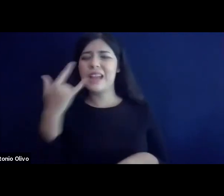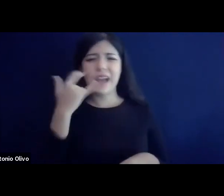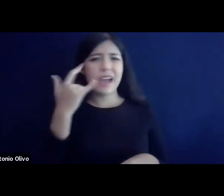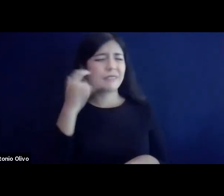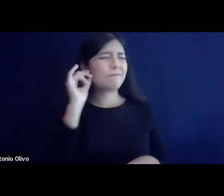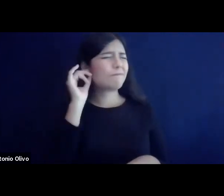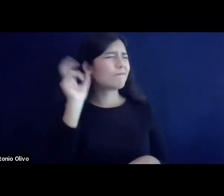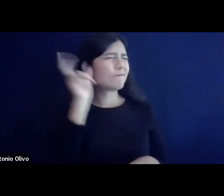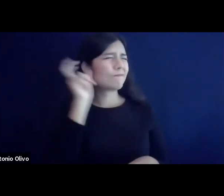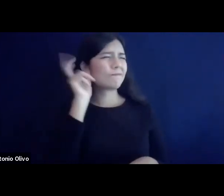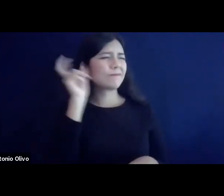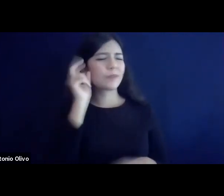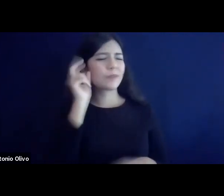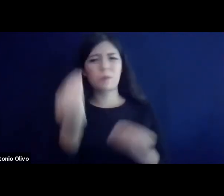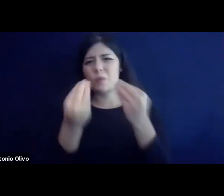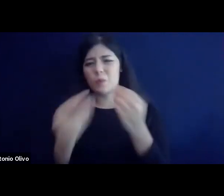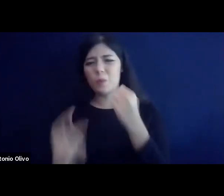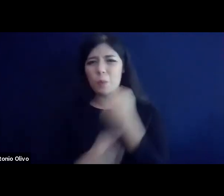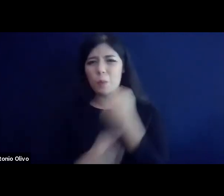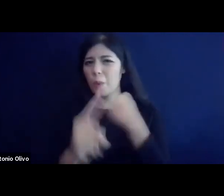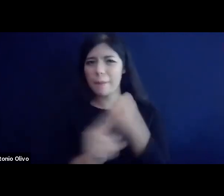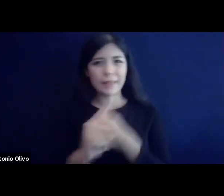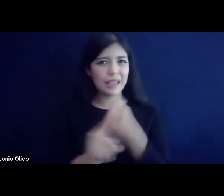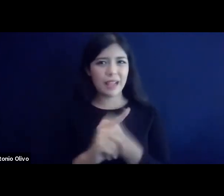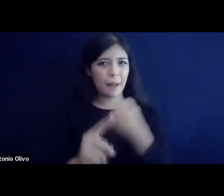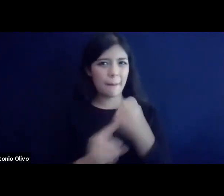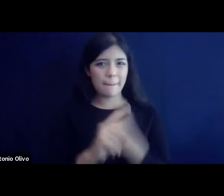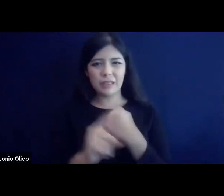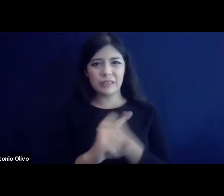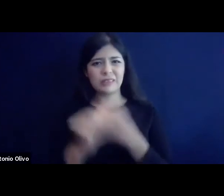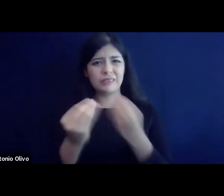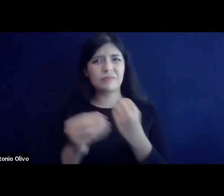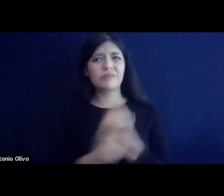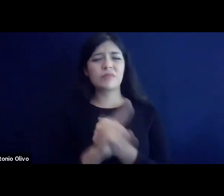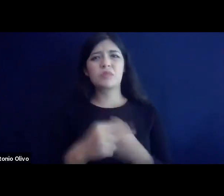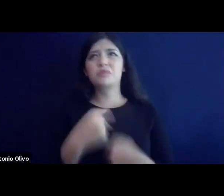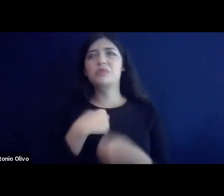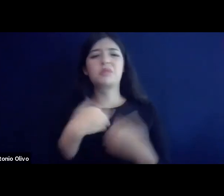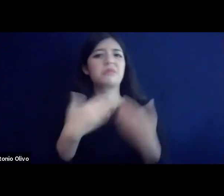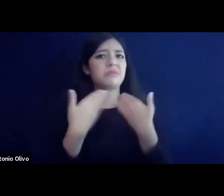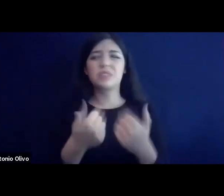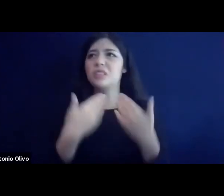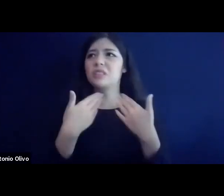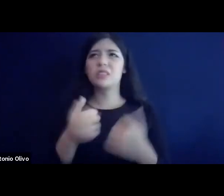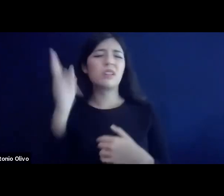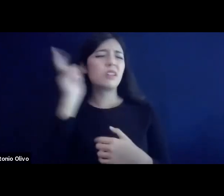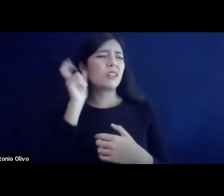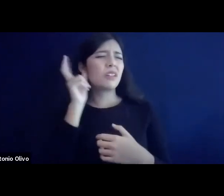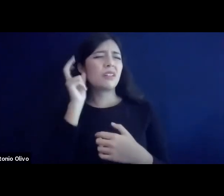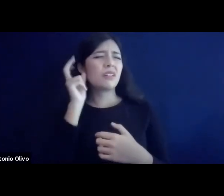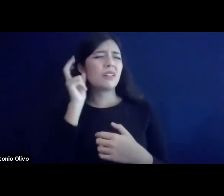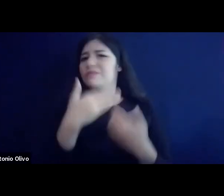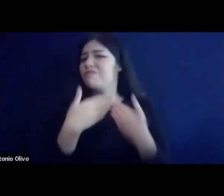muchísimos problemas de audición. No podía entender lo que se me decía, comencé a confundir